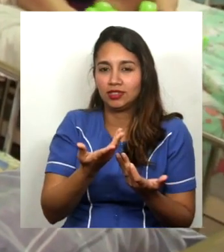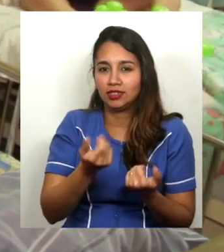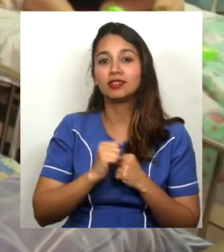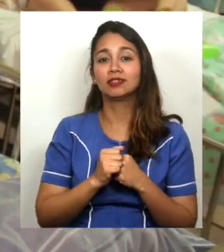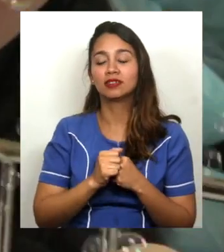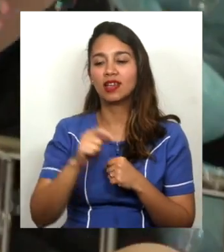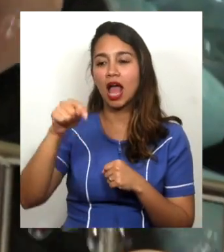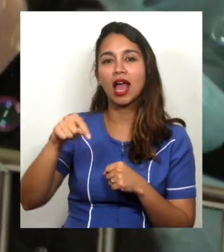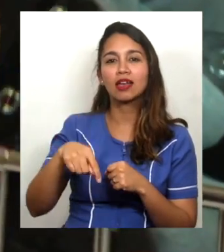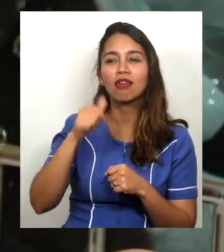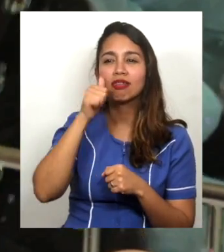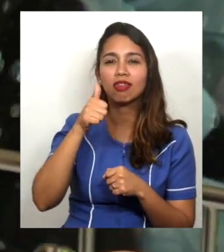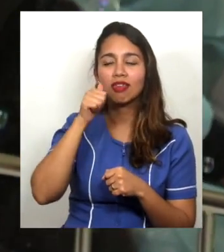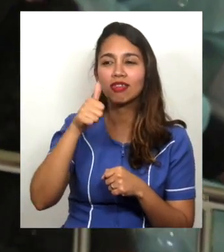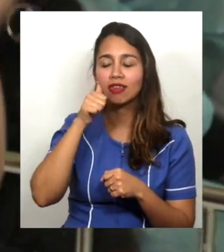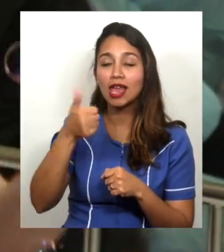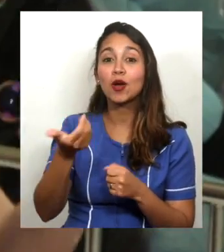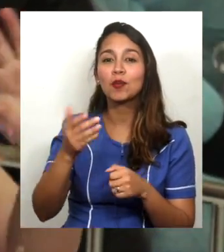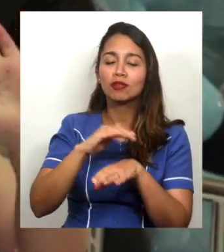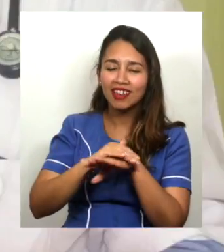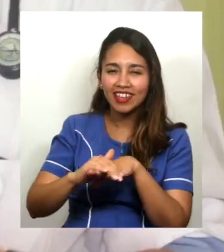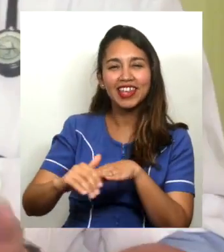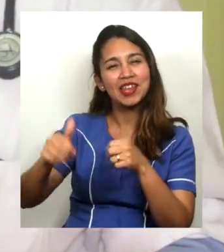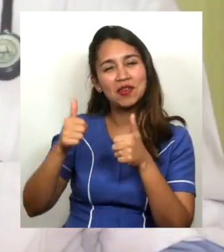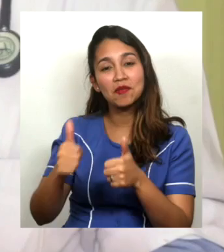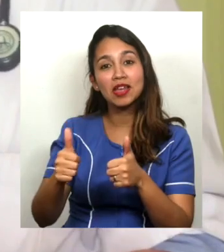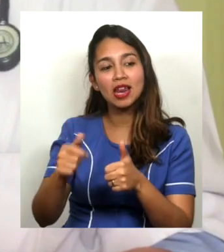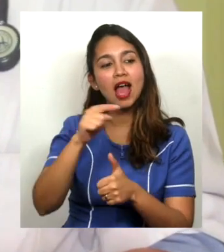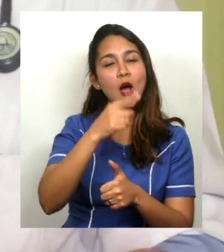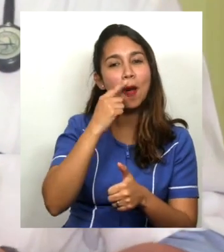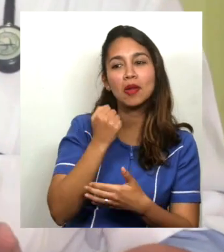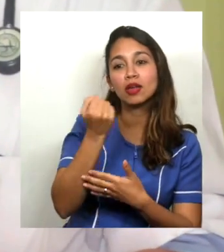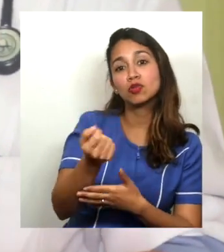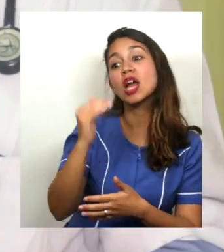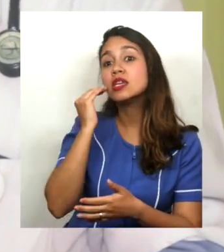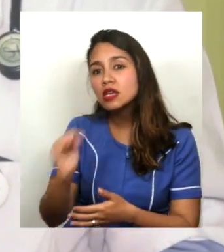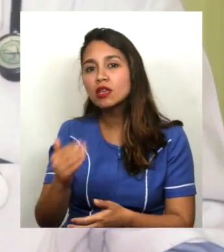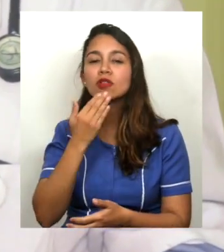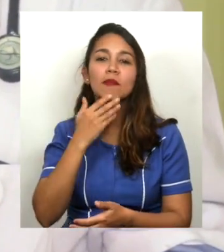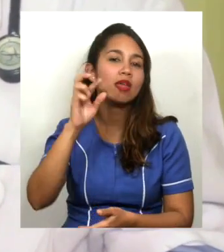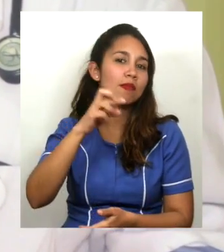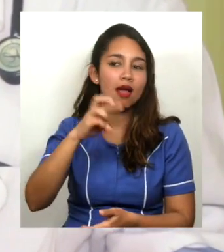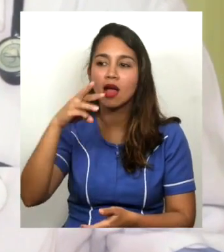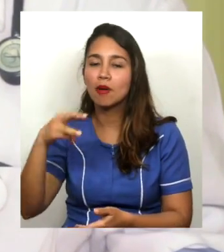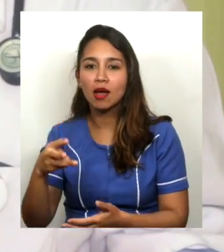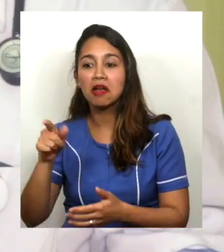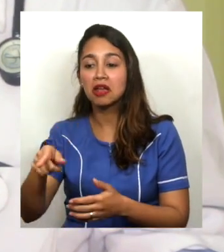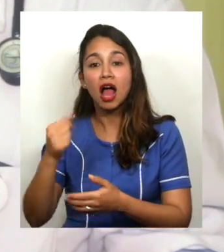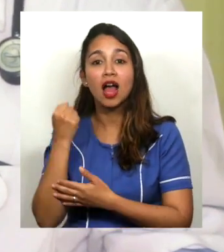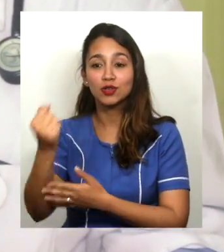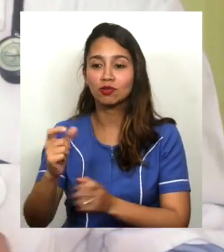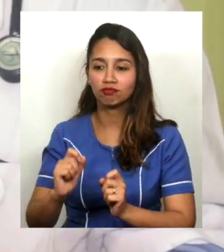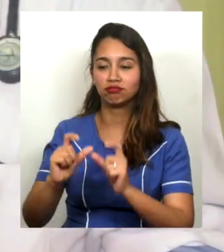¿ya? Y tratar de hacer un poco más entretenida su estadía, tanto a estos niños como a sus papás, digamos, que los